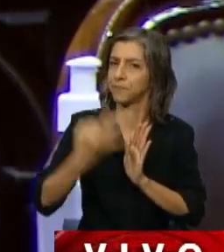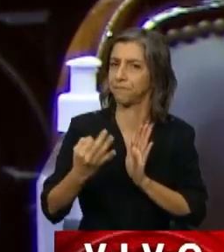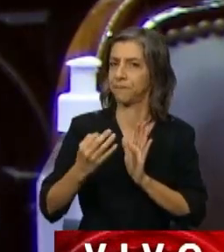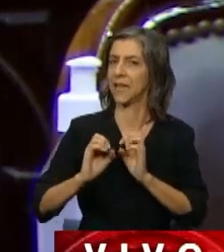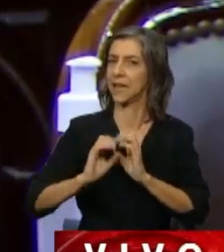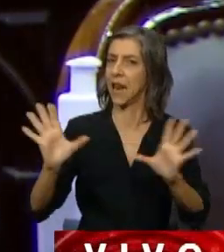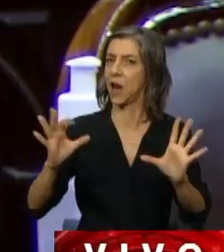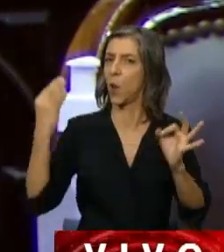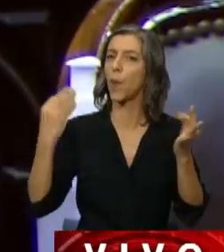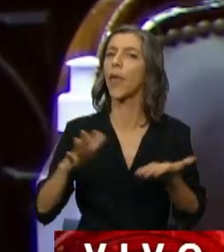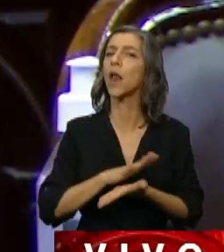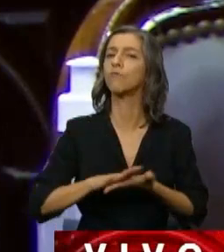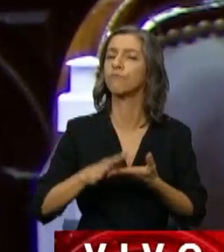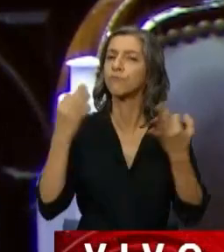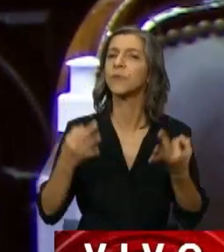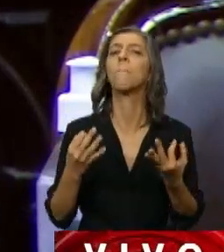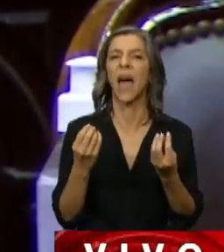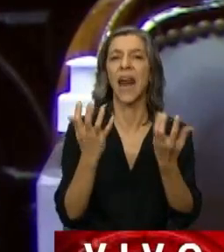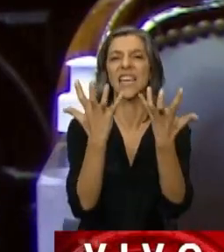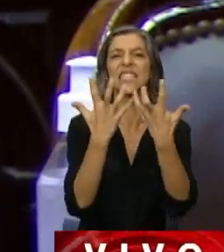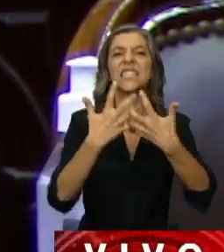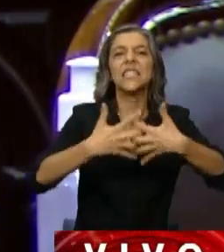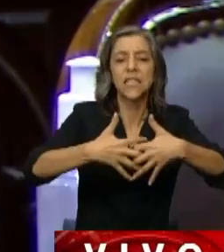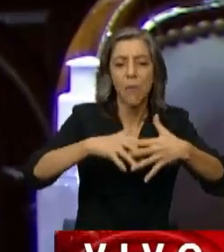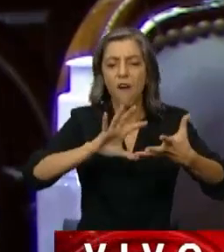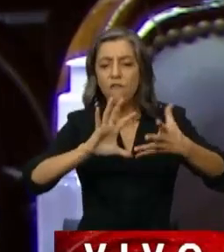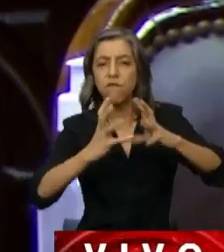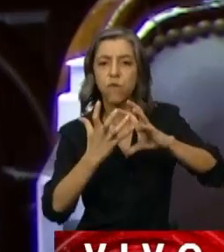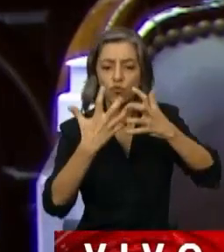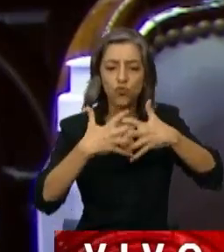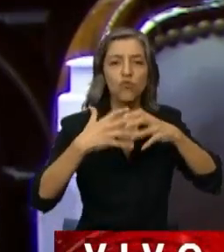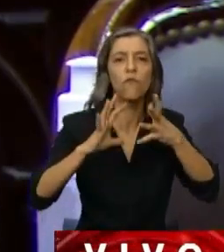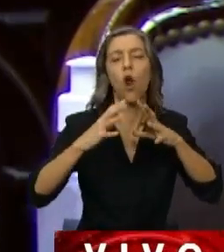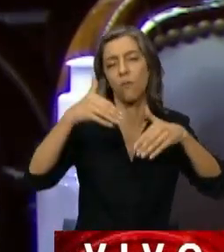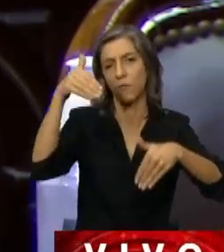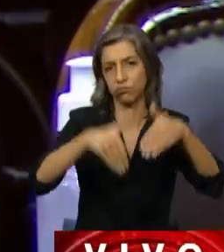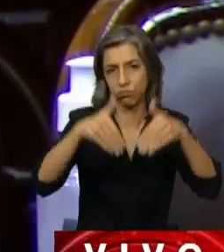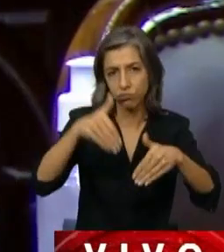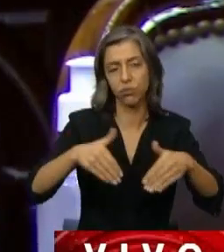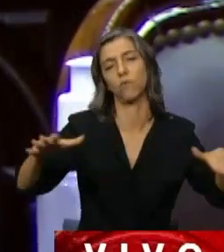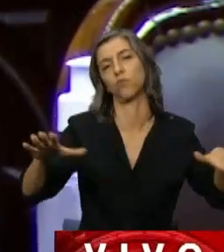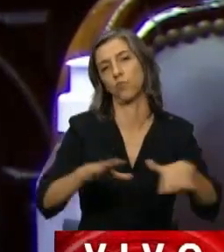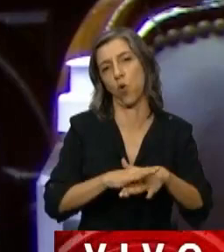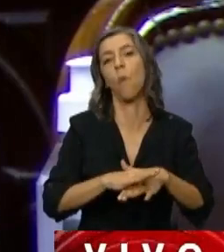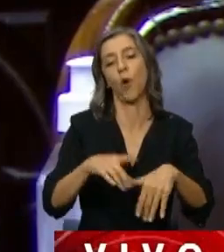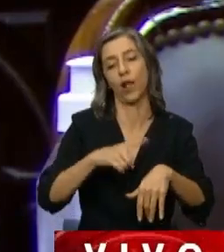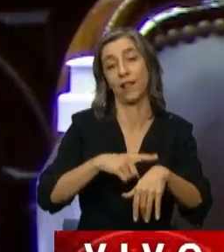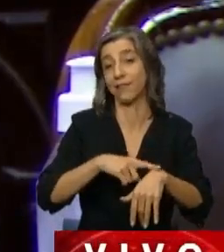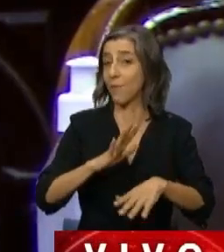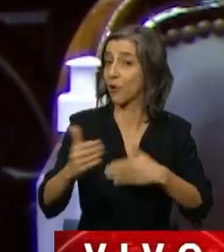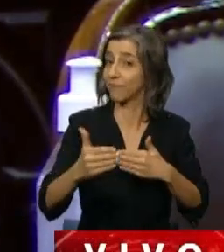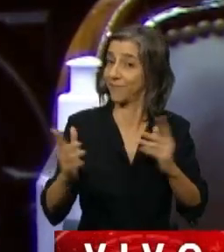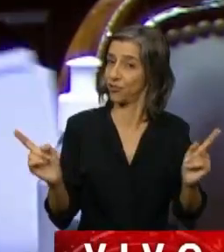conducentes a un nuevo sistema electoral imposible de instrumentar en tan poco tiempo gracias